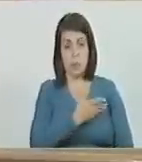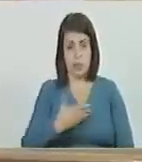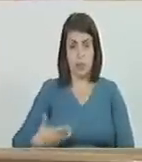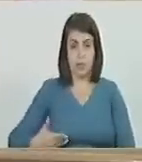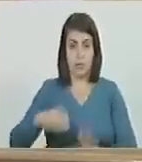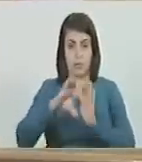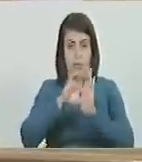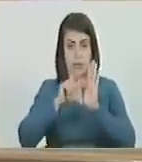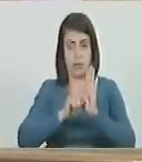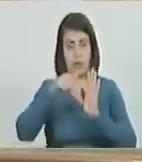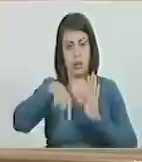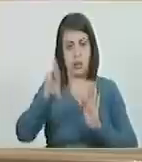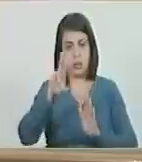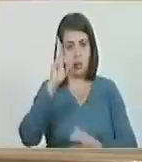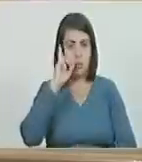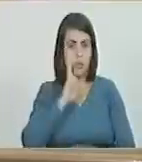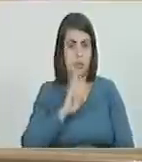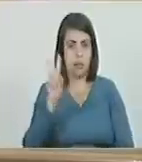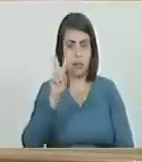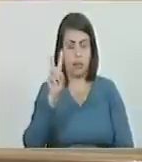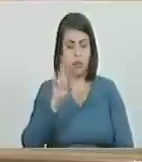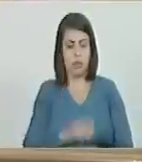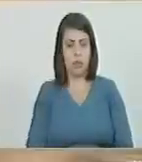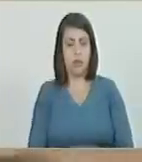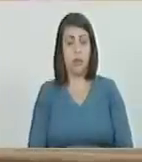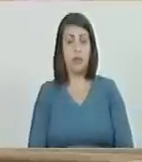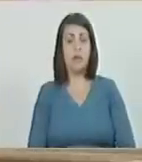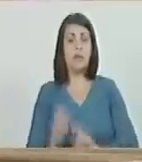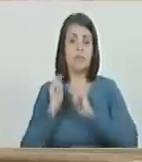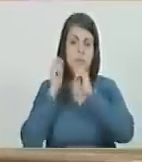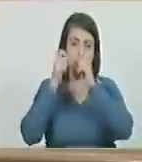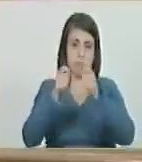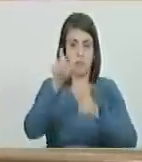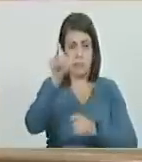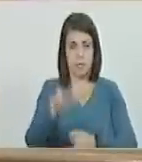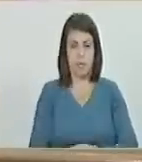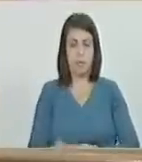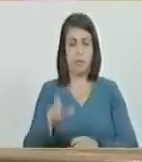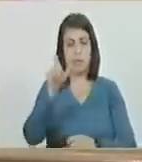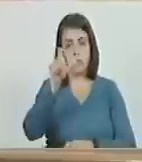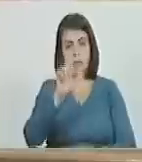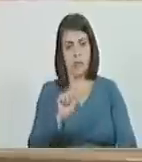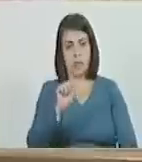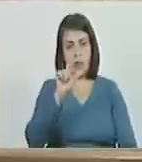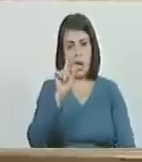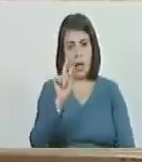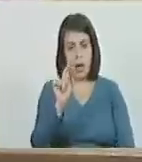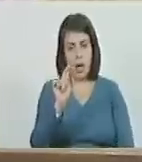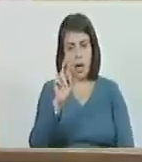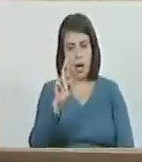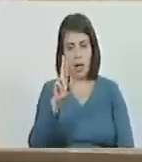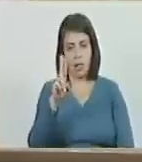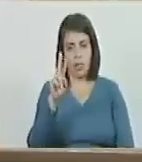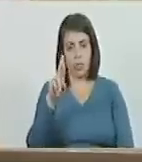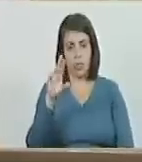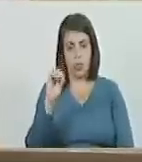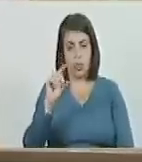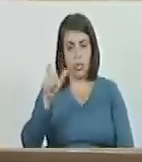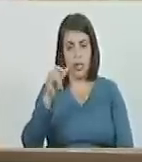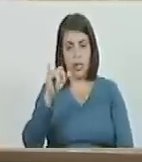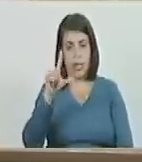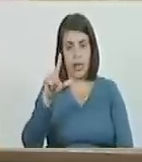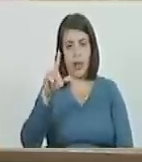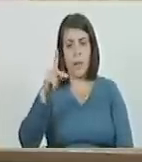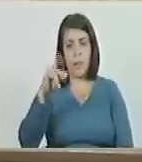presidente constitucional de la República Bolivariana de Venezuela, para designar al ciudadano Arturo Enrique Gil Pinto